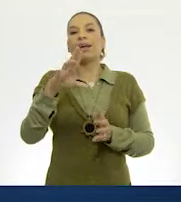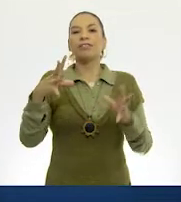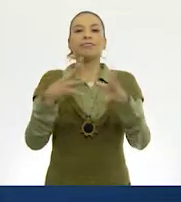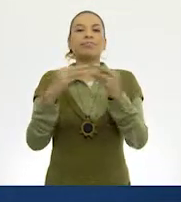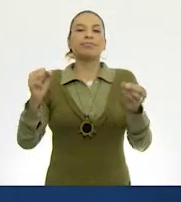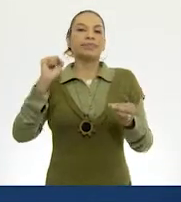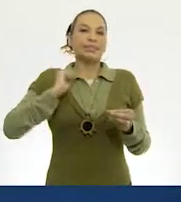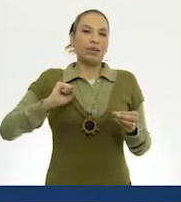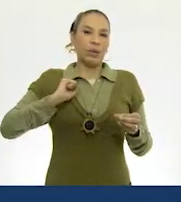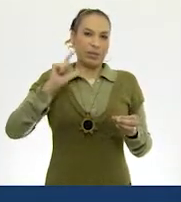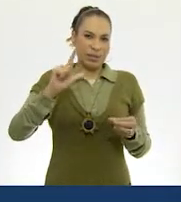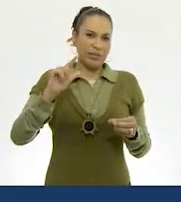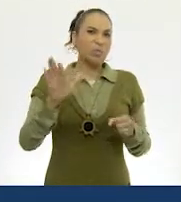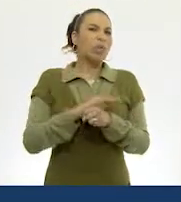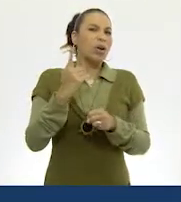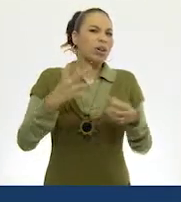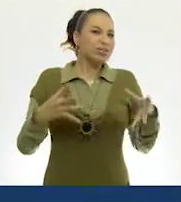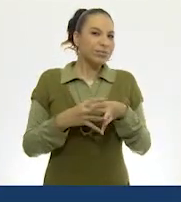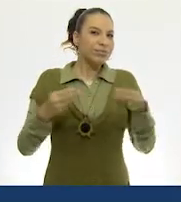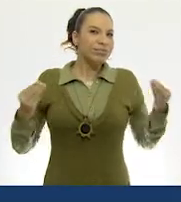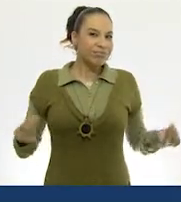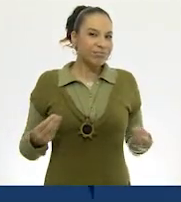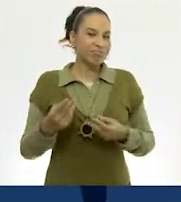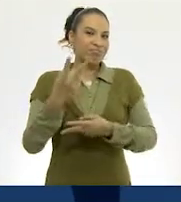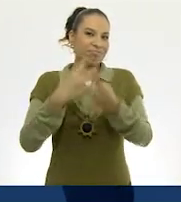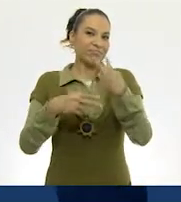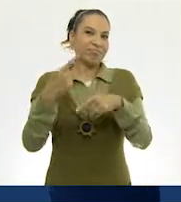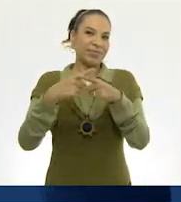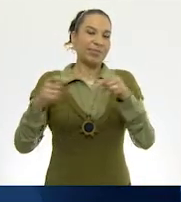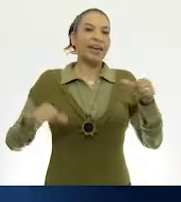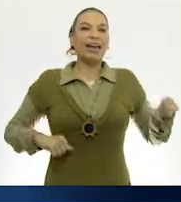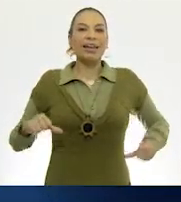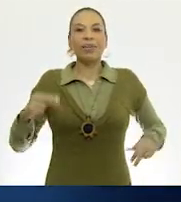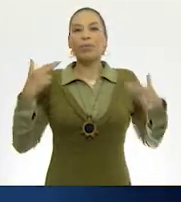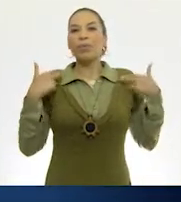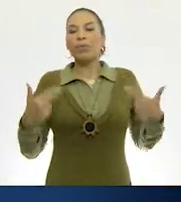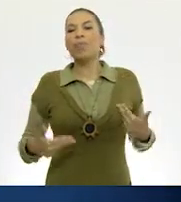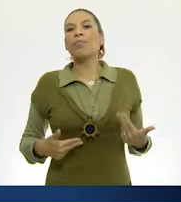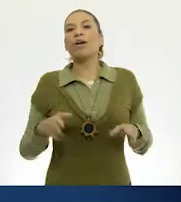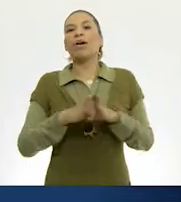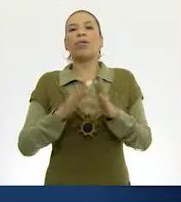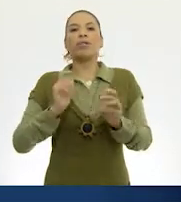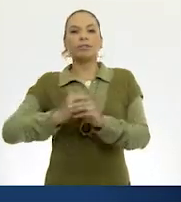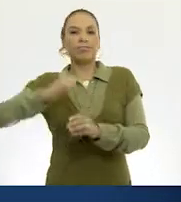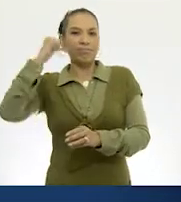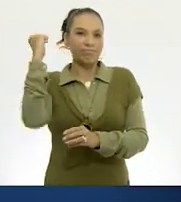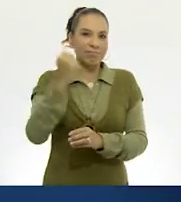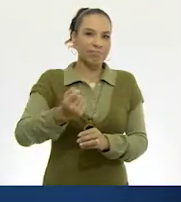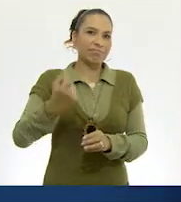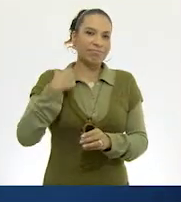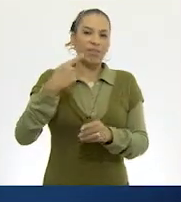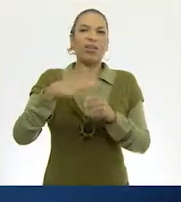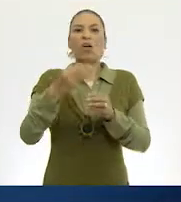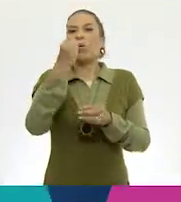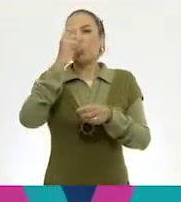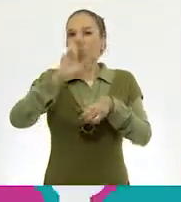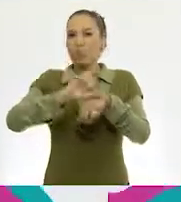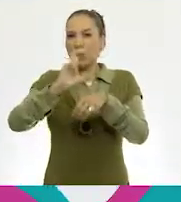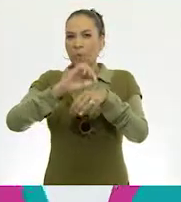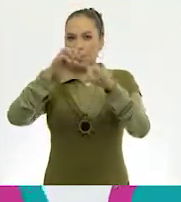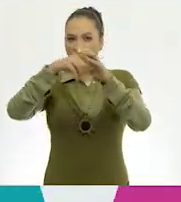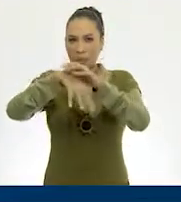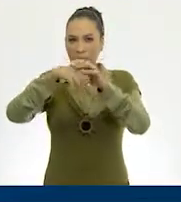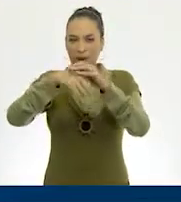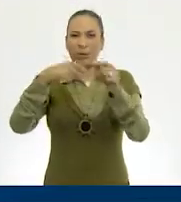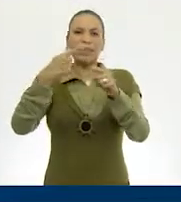XVII. Las causas de la extinción se atribuyen a las actividades humanas, como a la cacería y el consumo de sus huevos, la